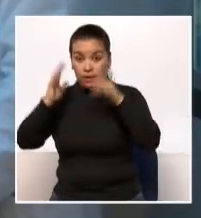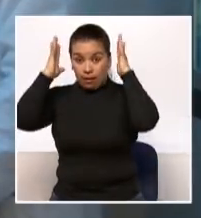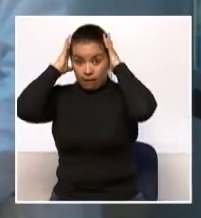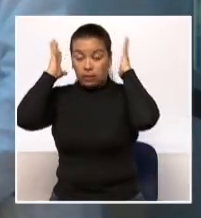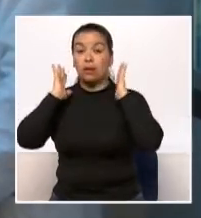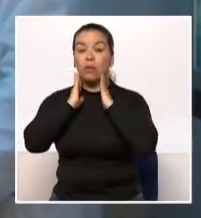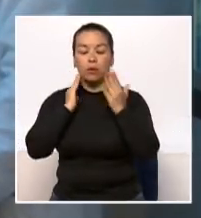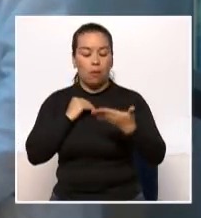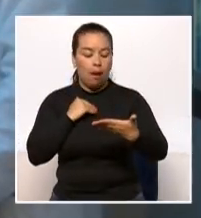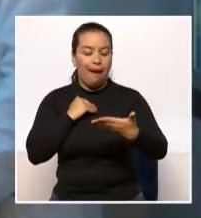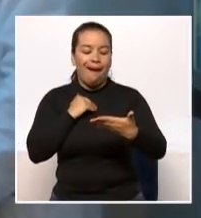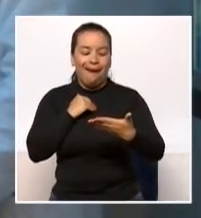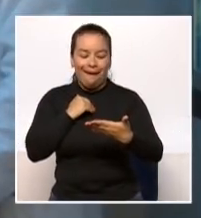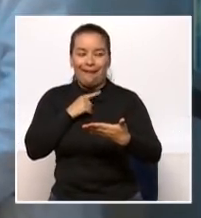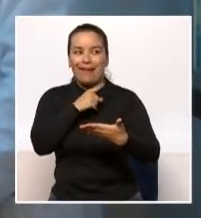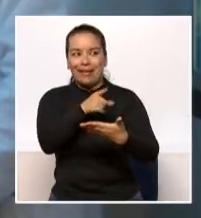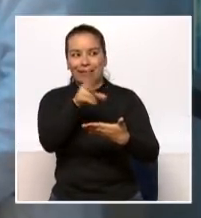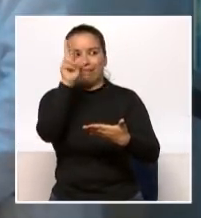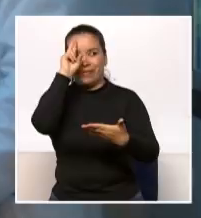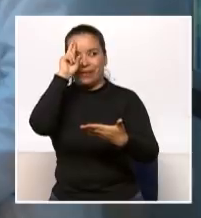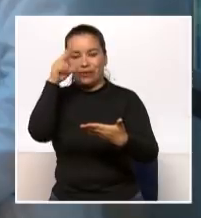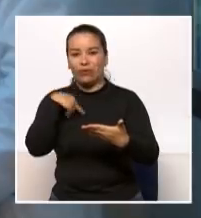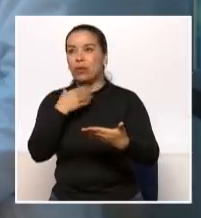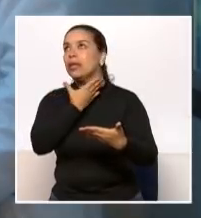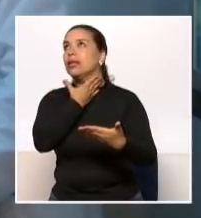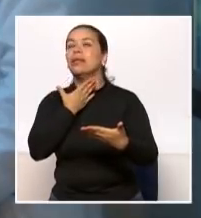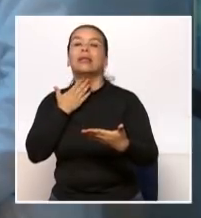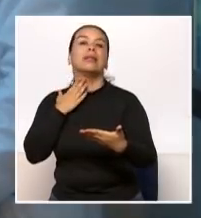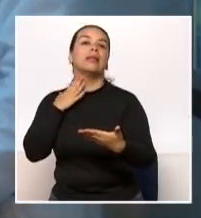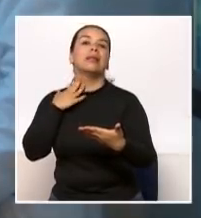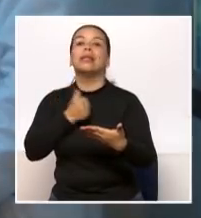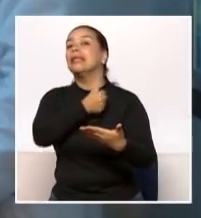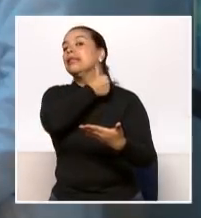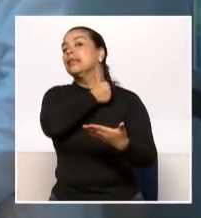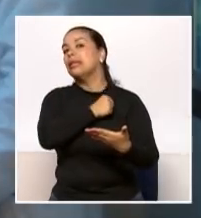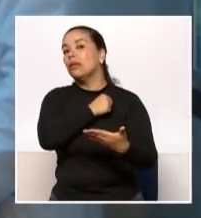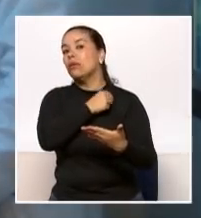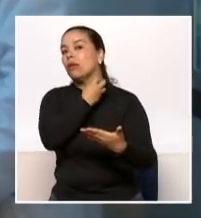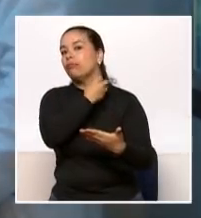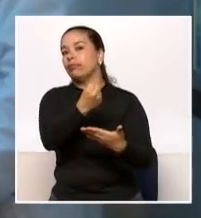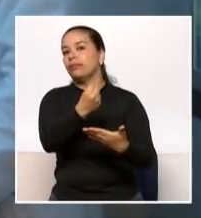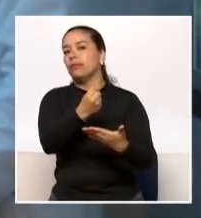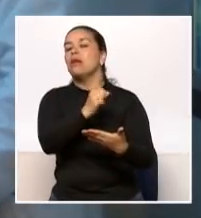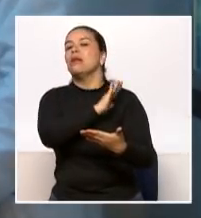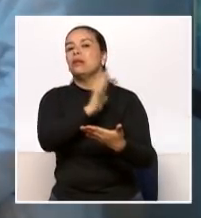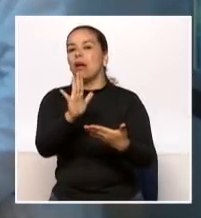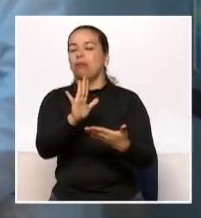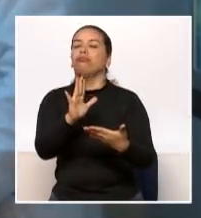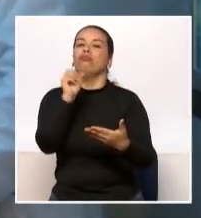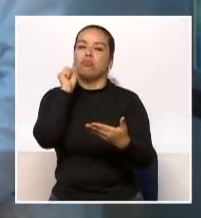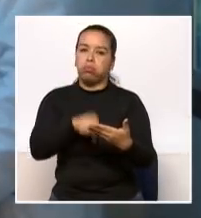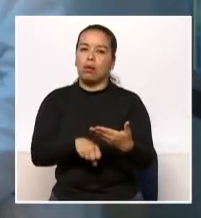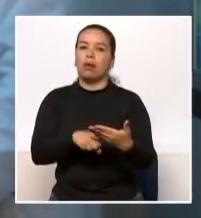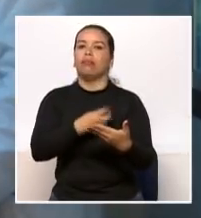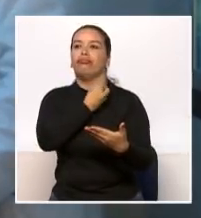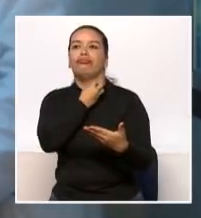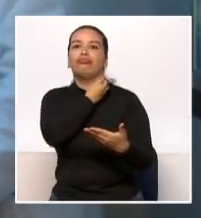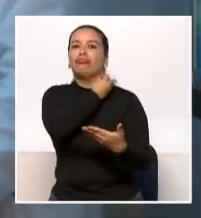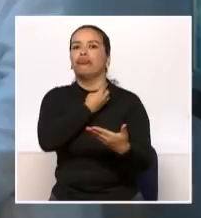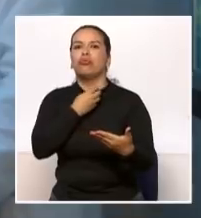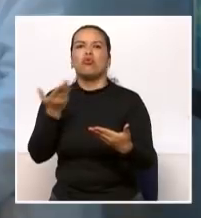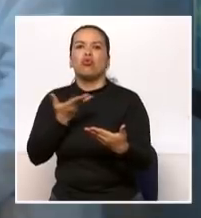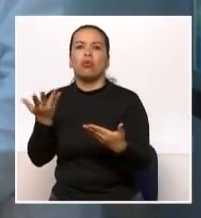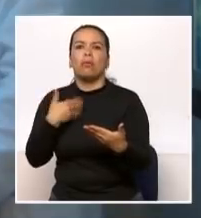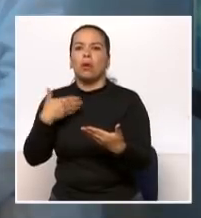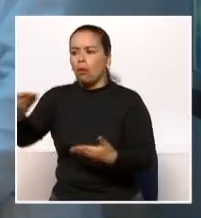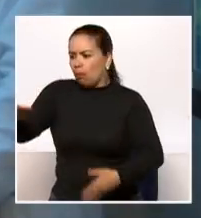diga, sí, tiene un ganglio acá, entonces cuando haga la cirugía de la tiroides, le saque ese ganglio y él pueda estar ubicado topográficamente. Pero a usted no le